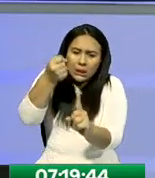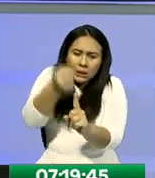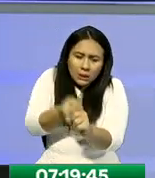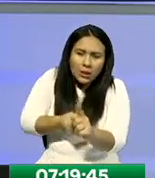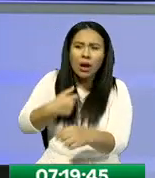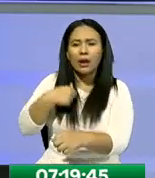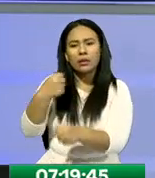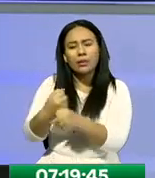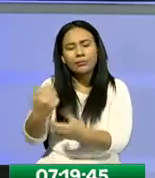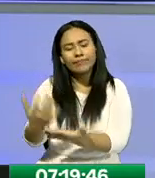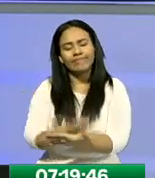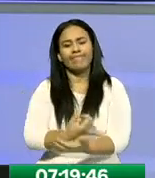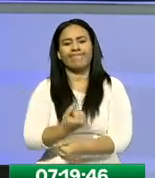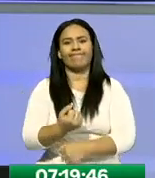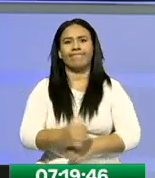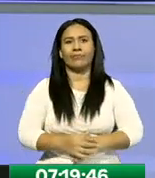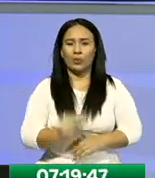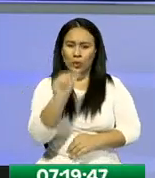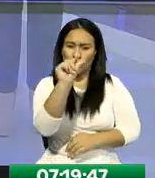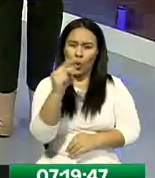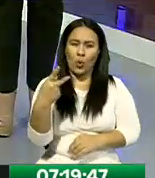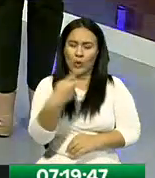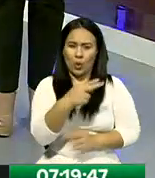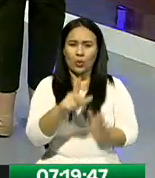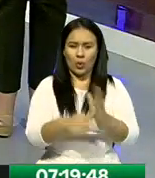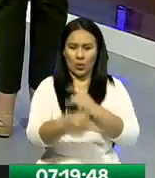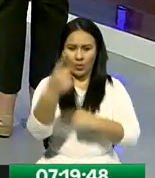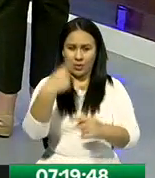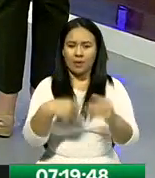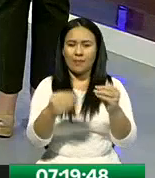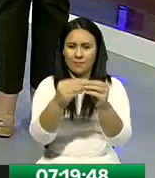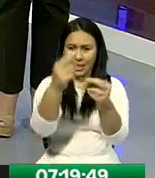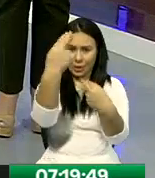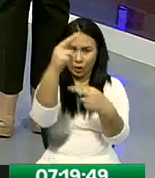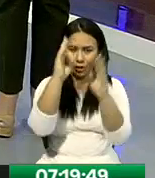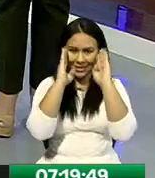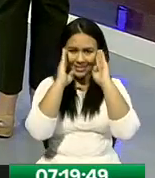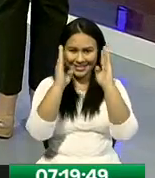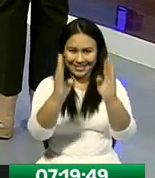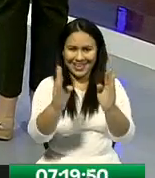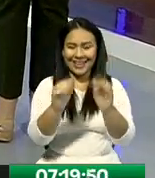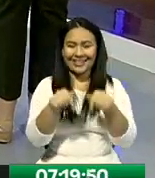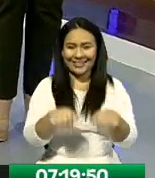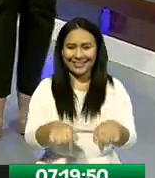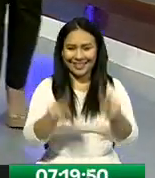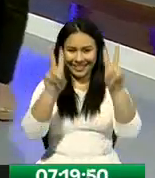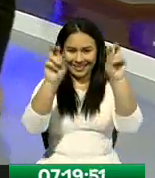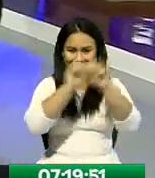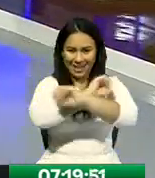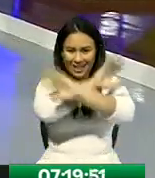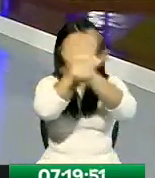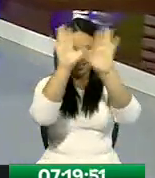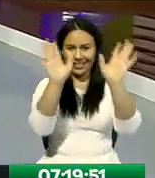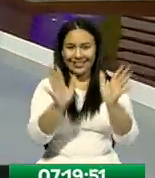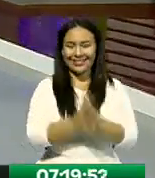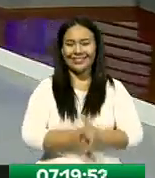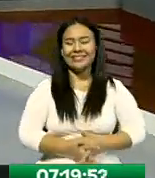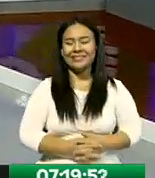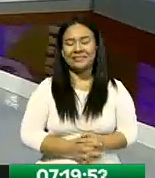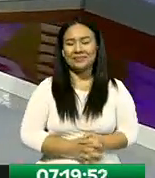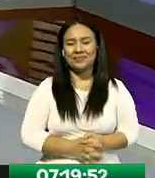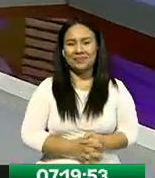el poder ganarse. Vámonos a una brevísima pausa y ya regresamos con mucho más desde la noticia Primera Emisión.